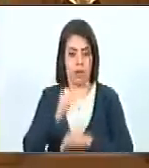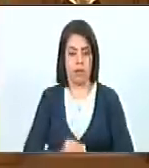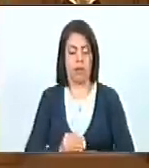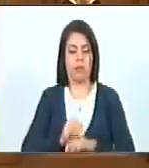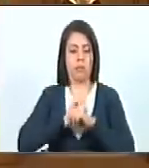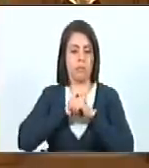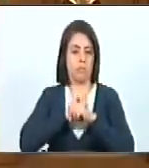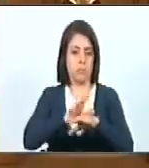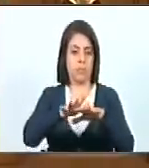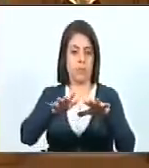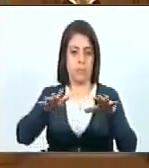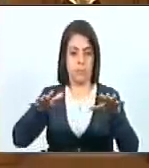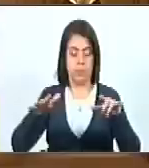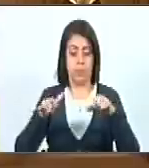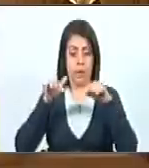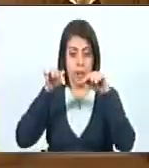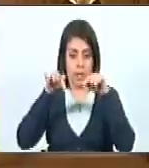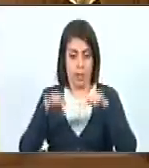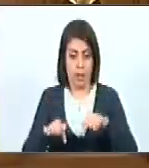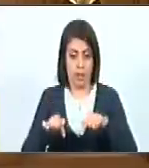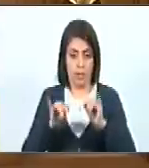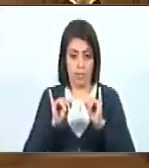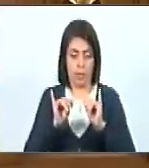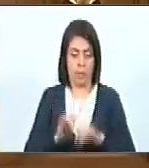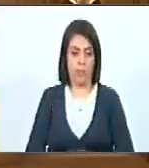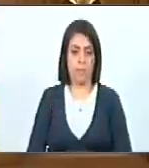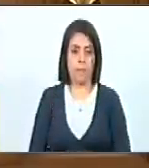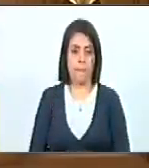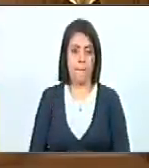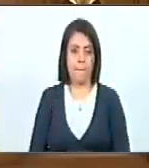y dar máxima difusión del mismo.